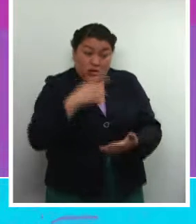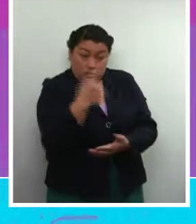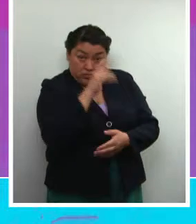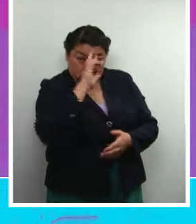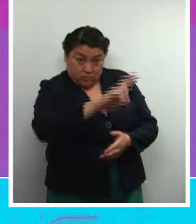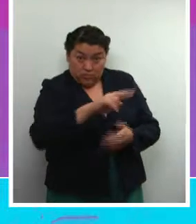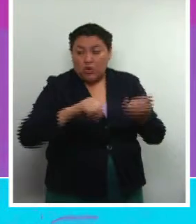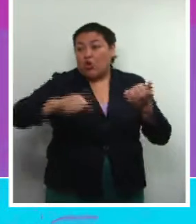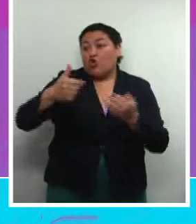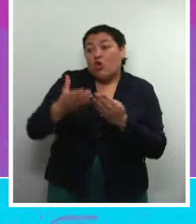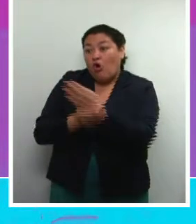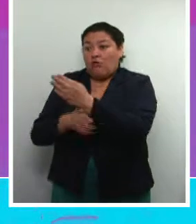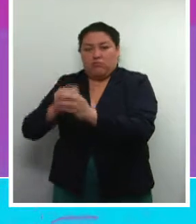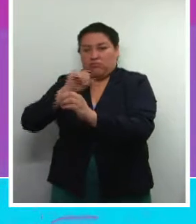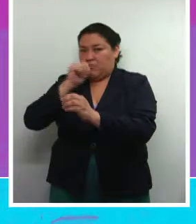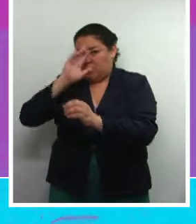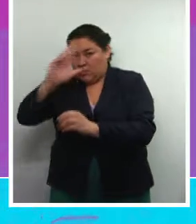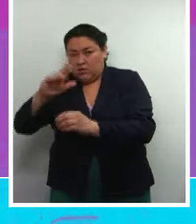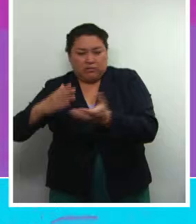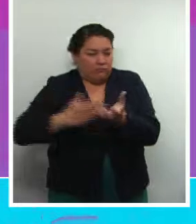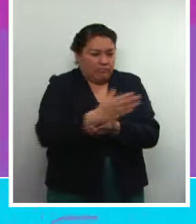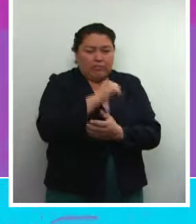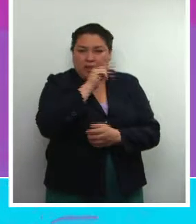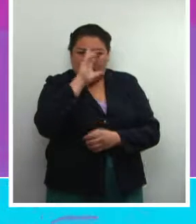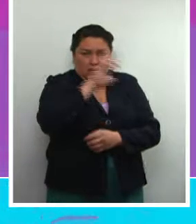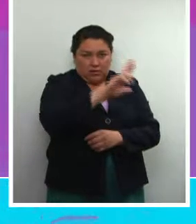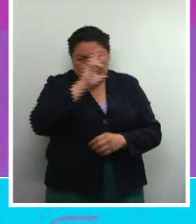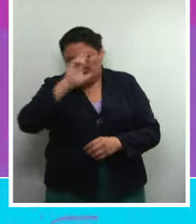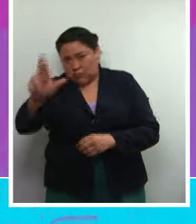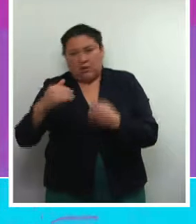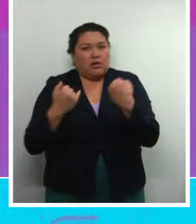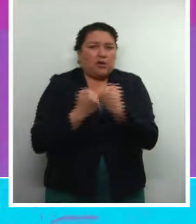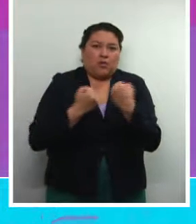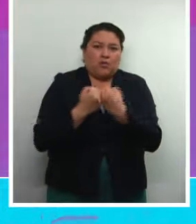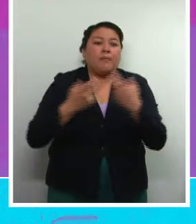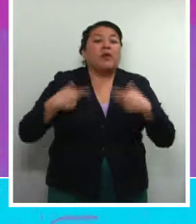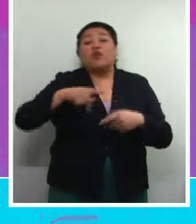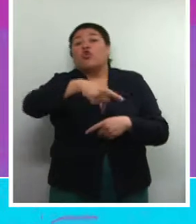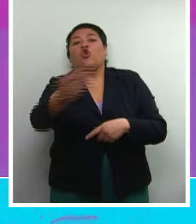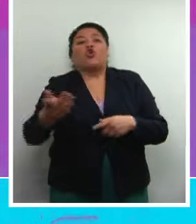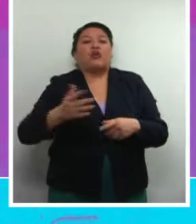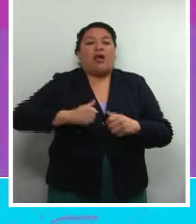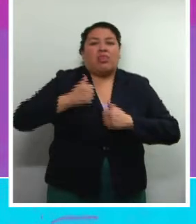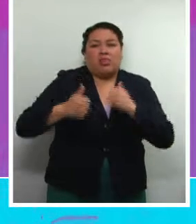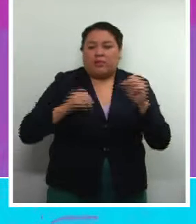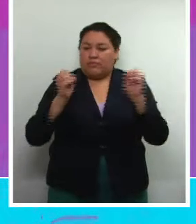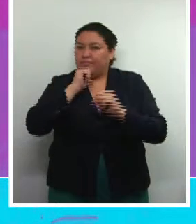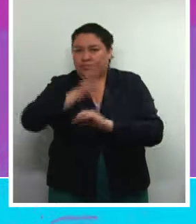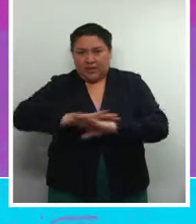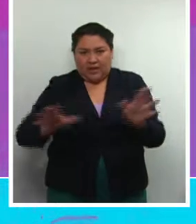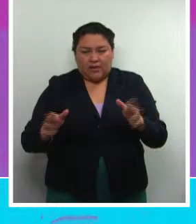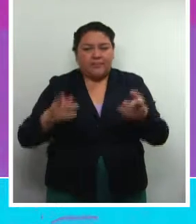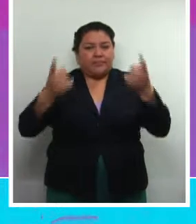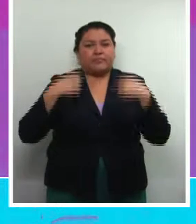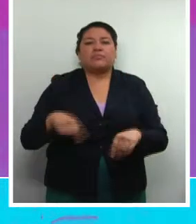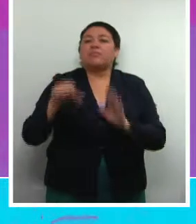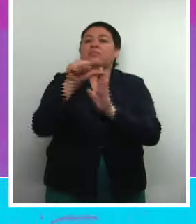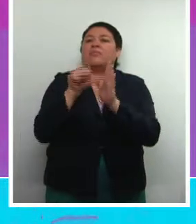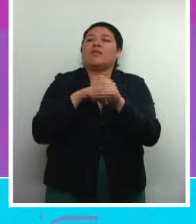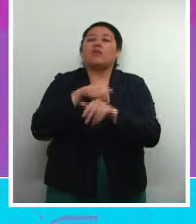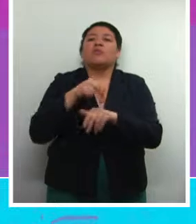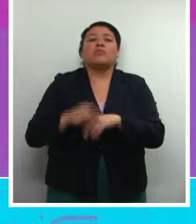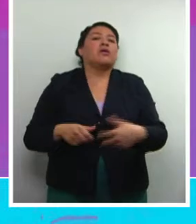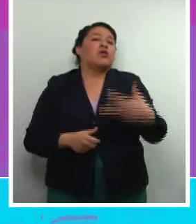la autonomía y la soberanía de sus habitantes. El artículo 8